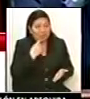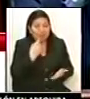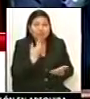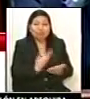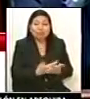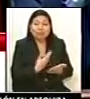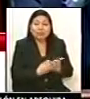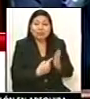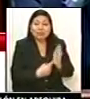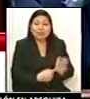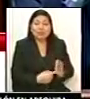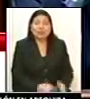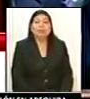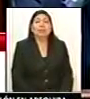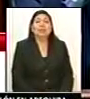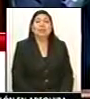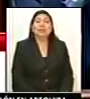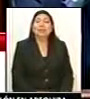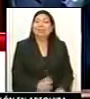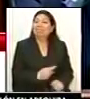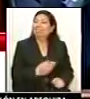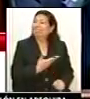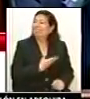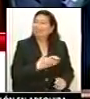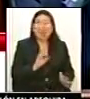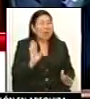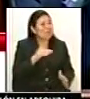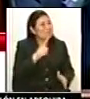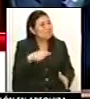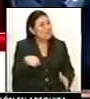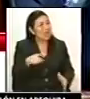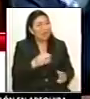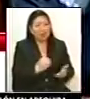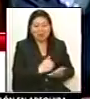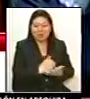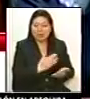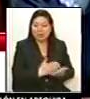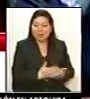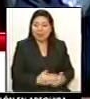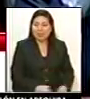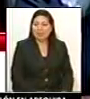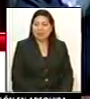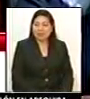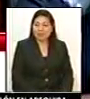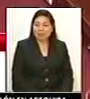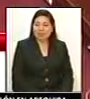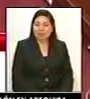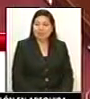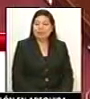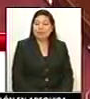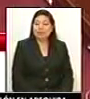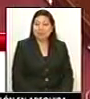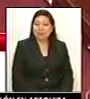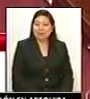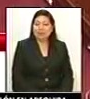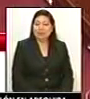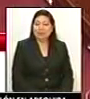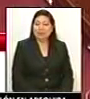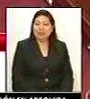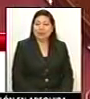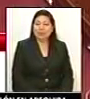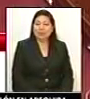constancia, señor presidente, de la inoperancia del Ejecutivo, y esto debe ir a un cuarto intermedio. Puede continuar, congresista